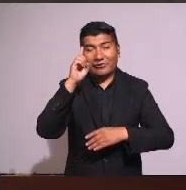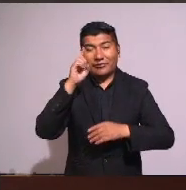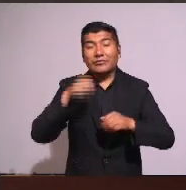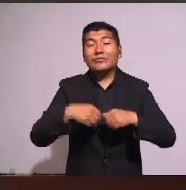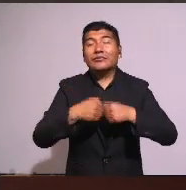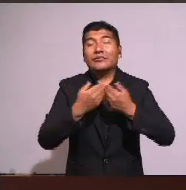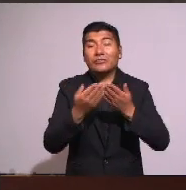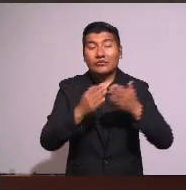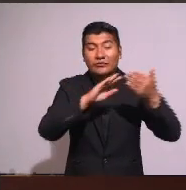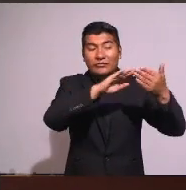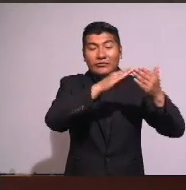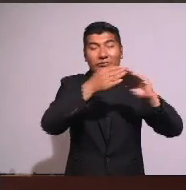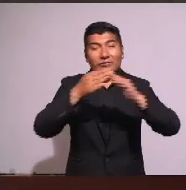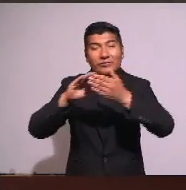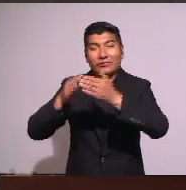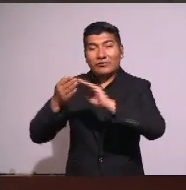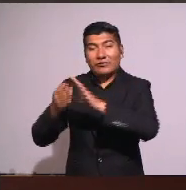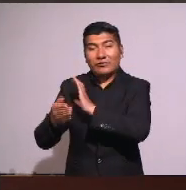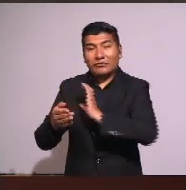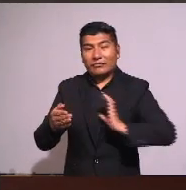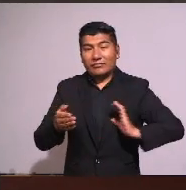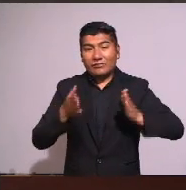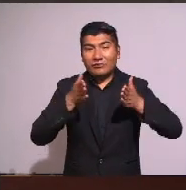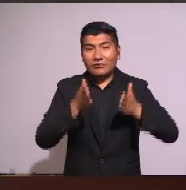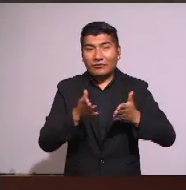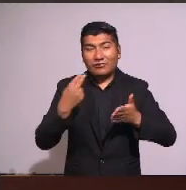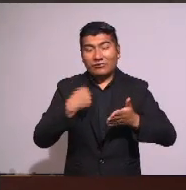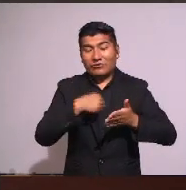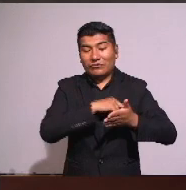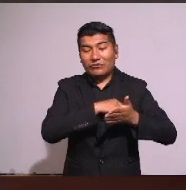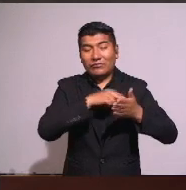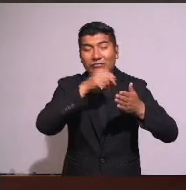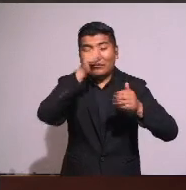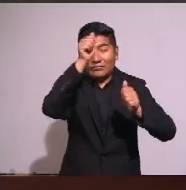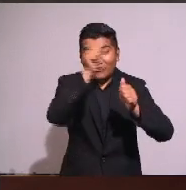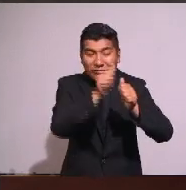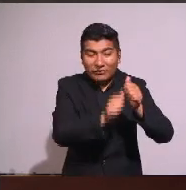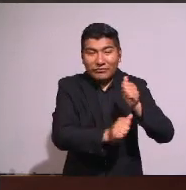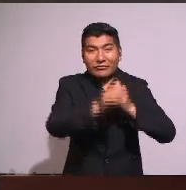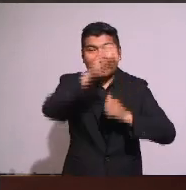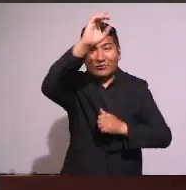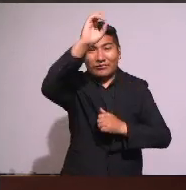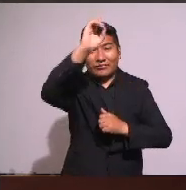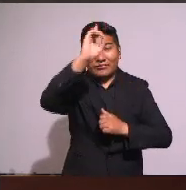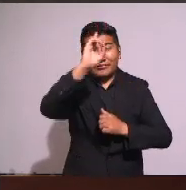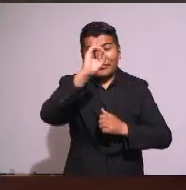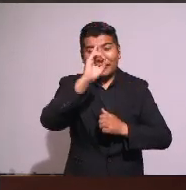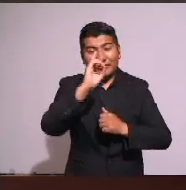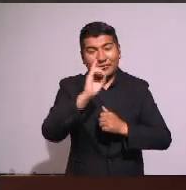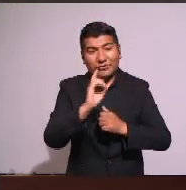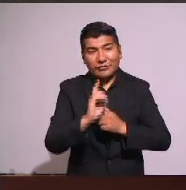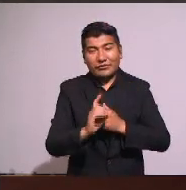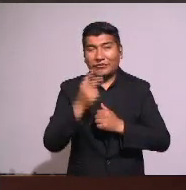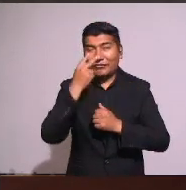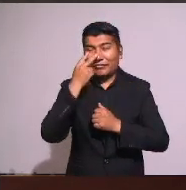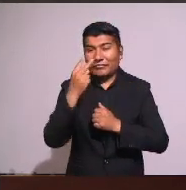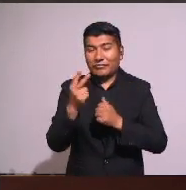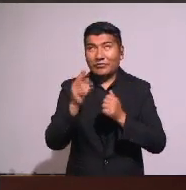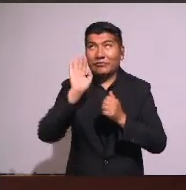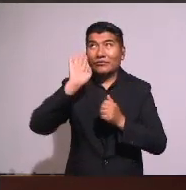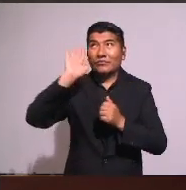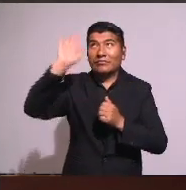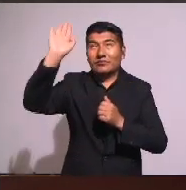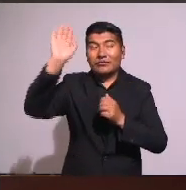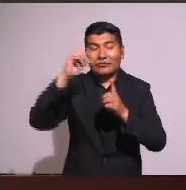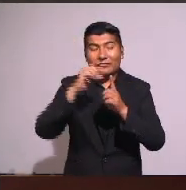Como comunidad cristiana, nos reunimos cada domingo para escuchar la palabra del Señor,